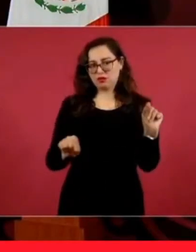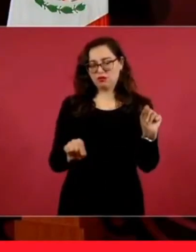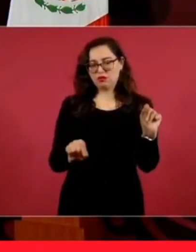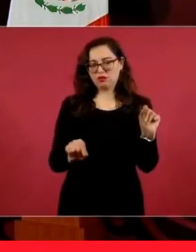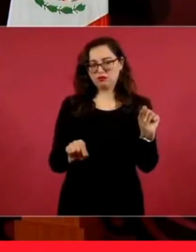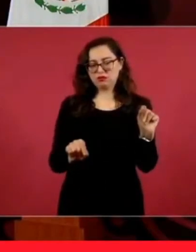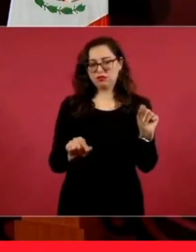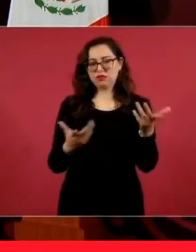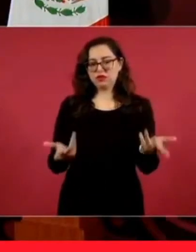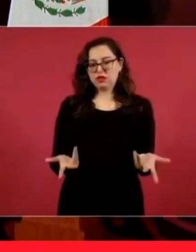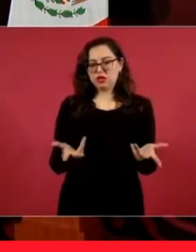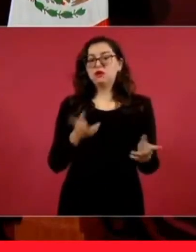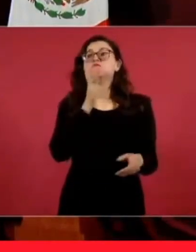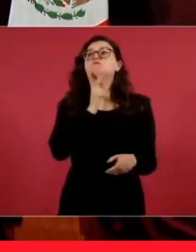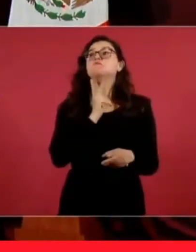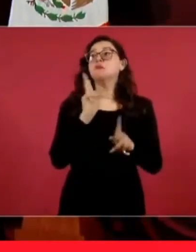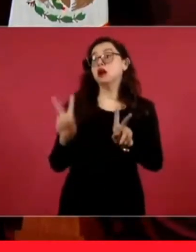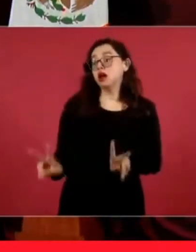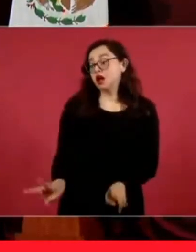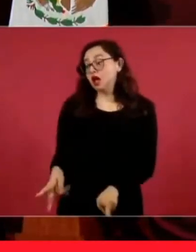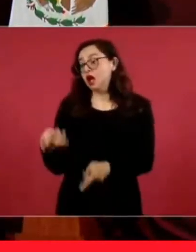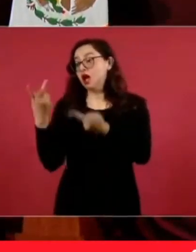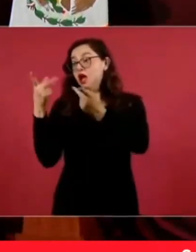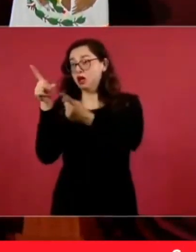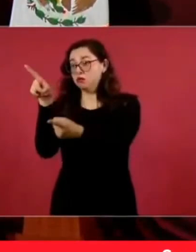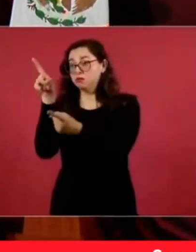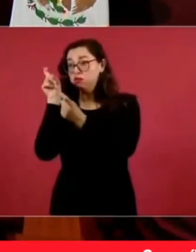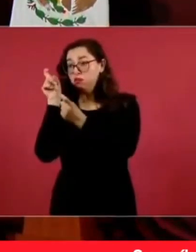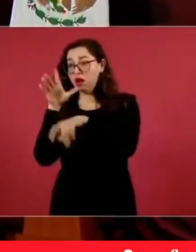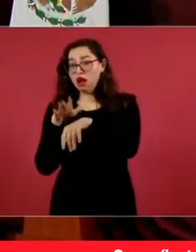Ya no es la venta de petróleo crudo al extranjero.